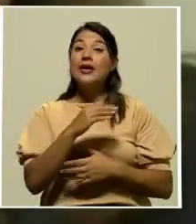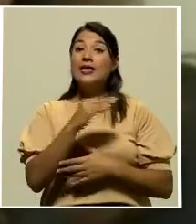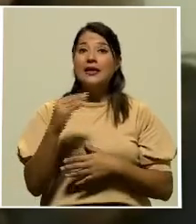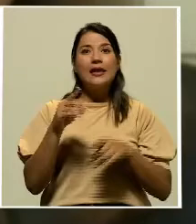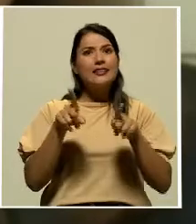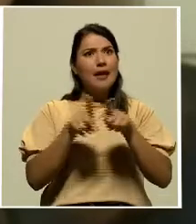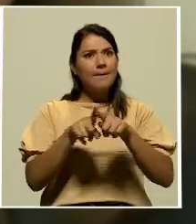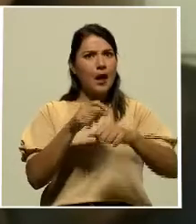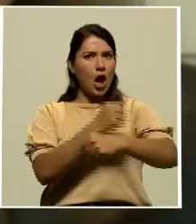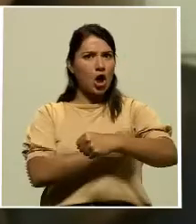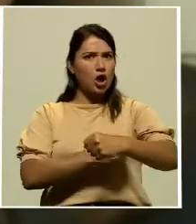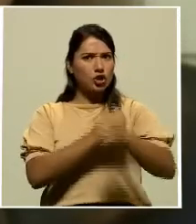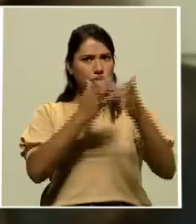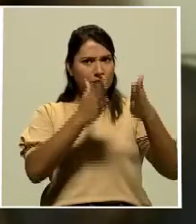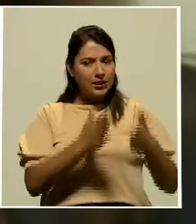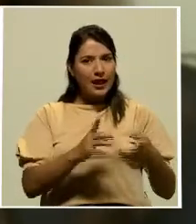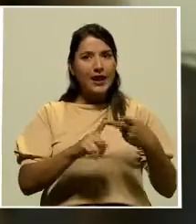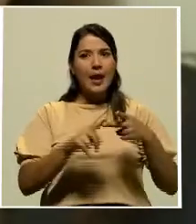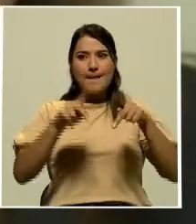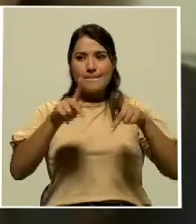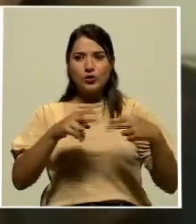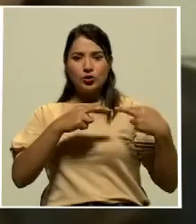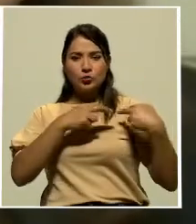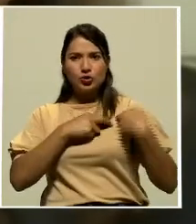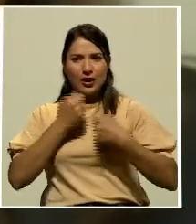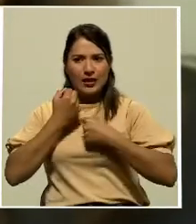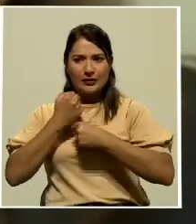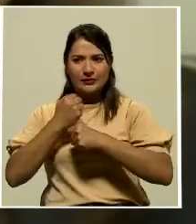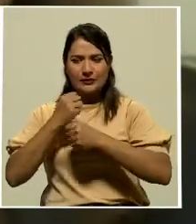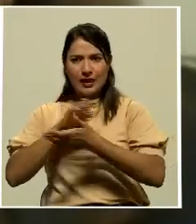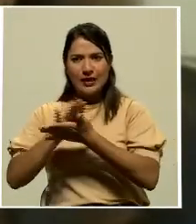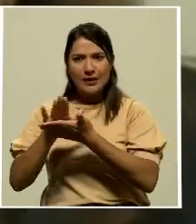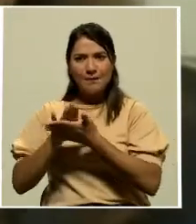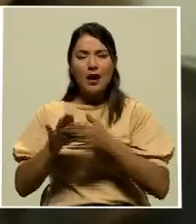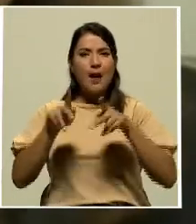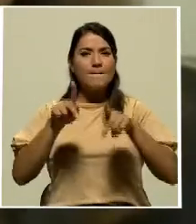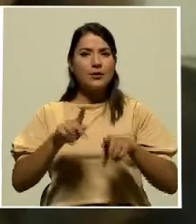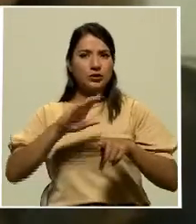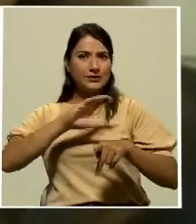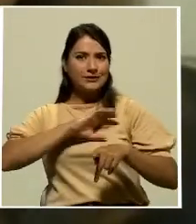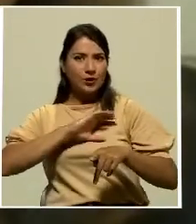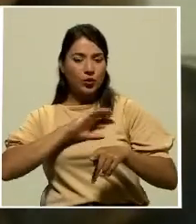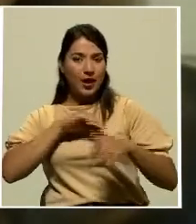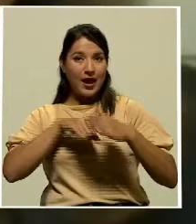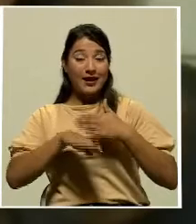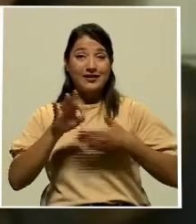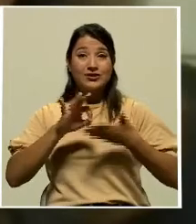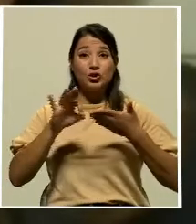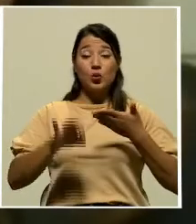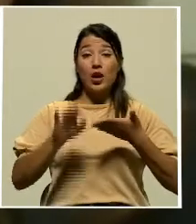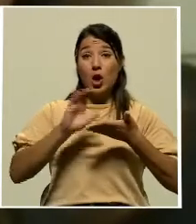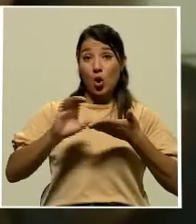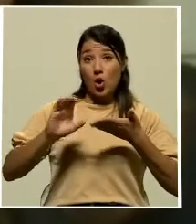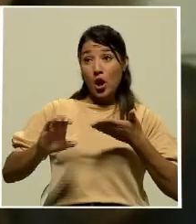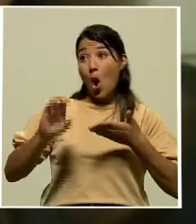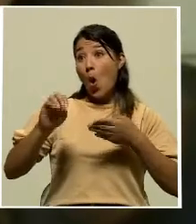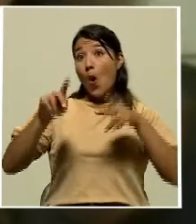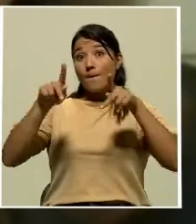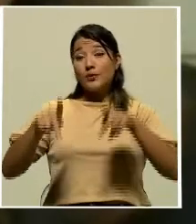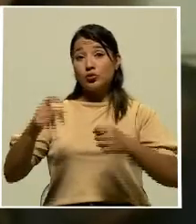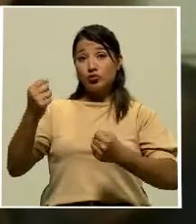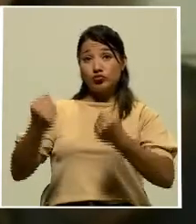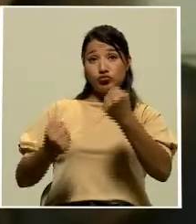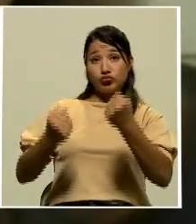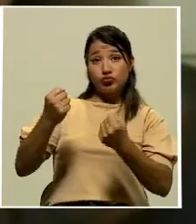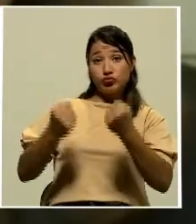las cocineras, a las personas que limpian, a los señores que cuidan las escuelas, a la gente que conduce